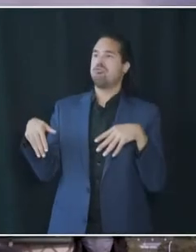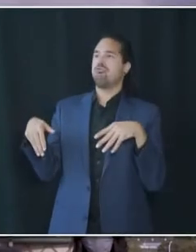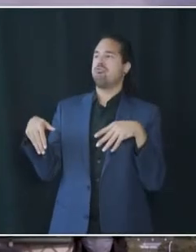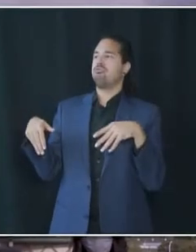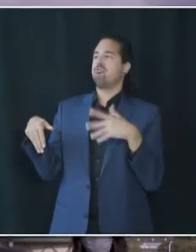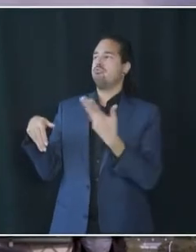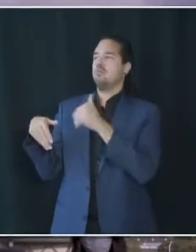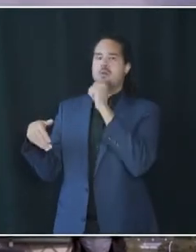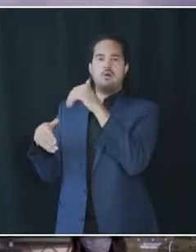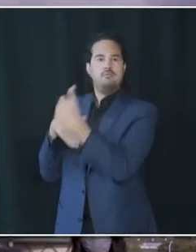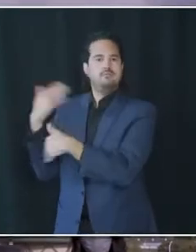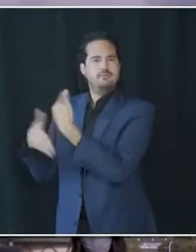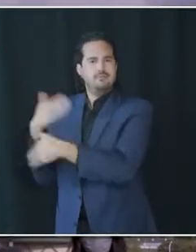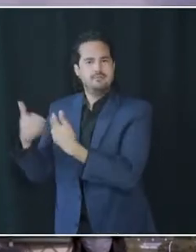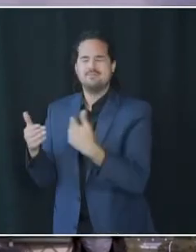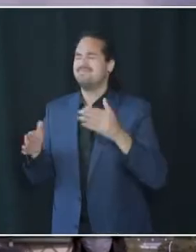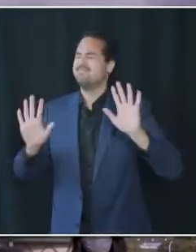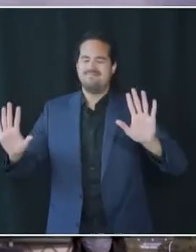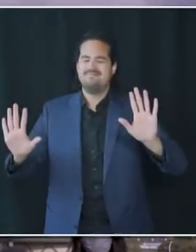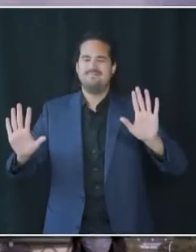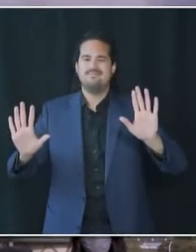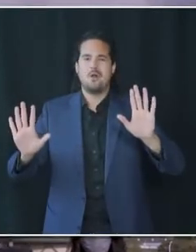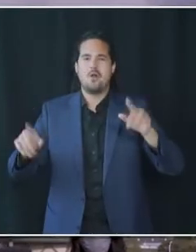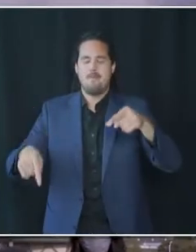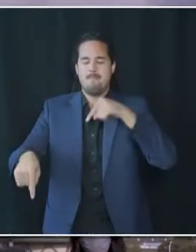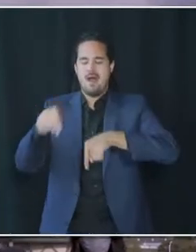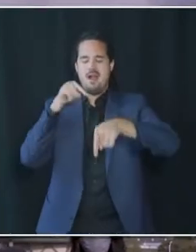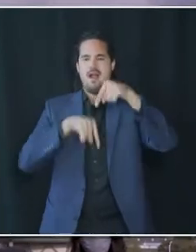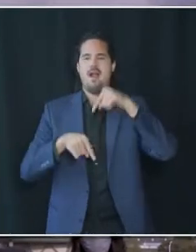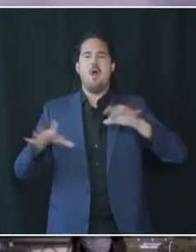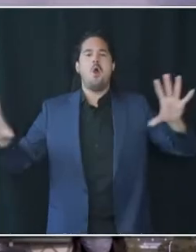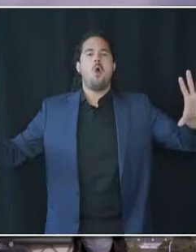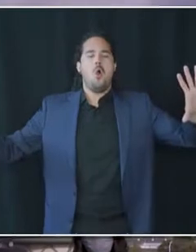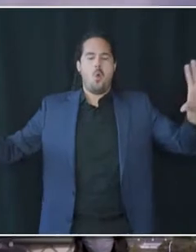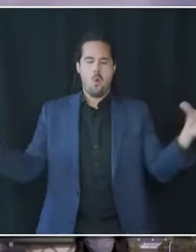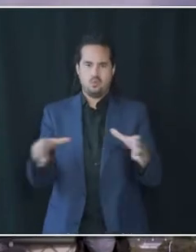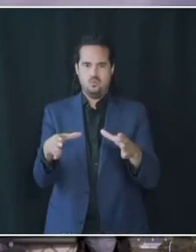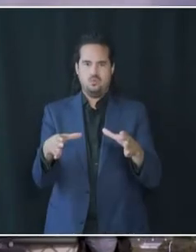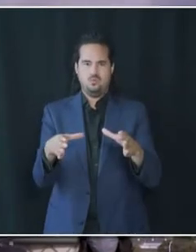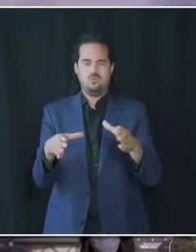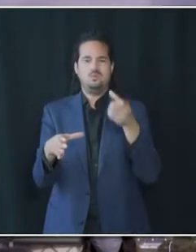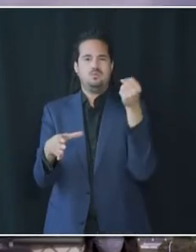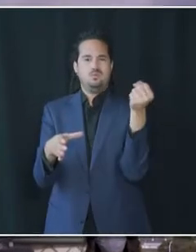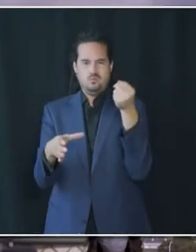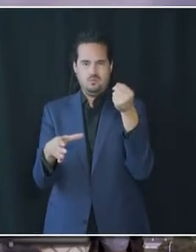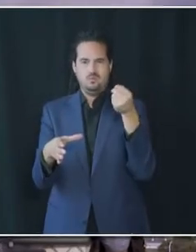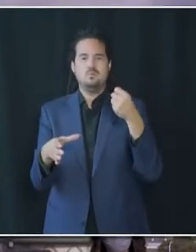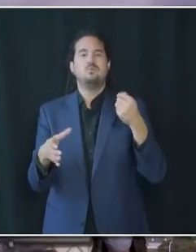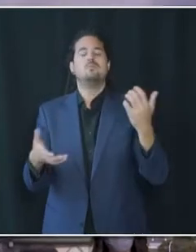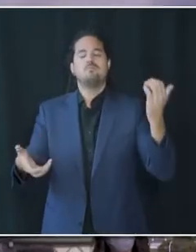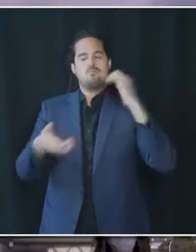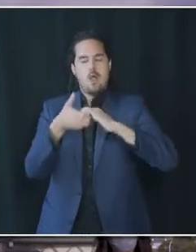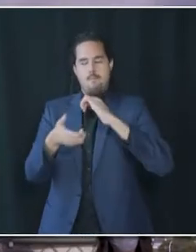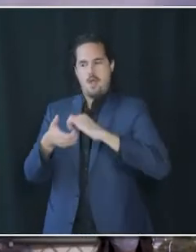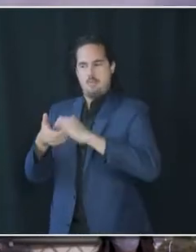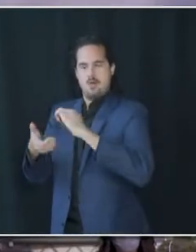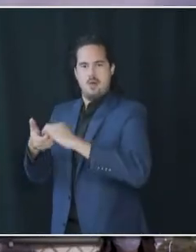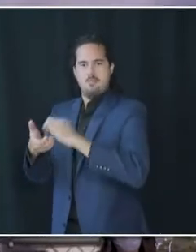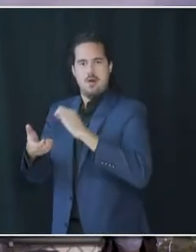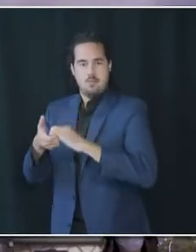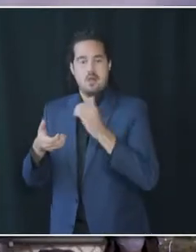no desempeñaban tanto como deseábamos la administración y entonces tuvimos que presionarlos